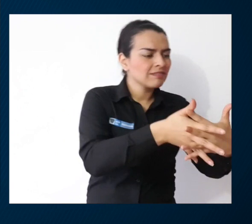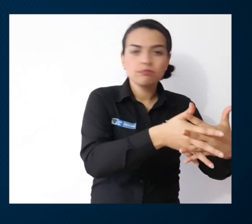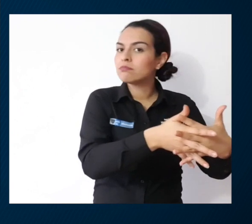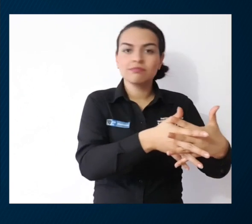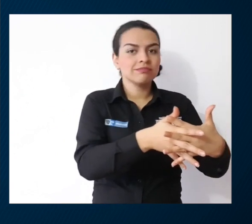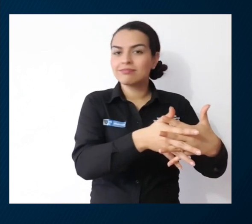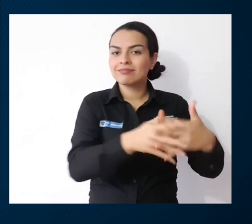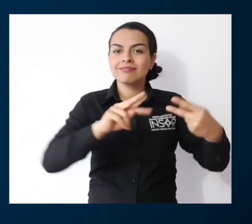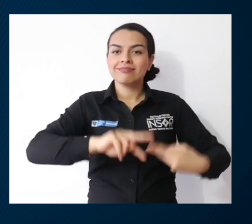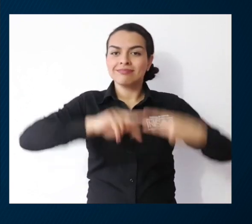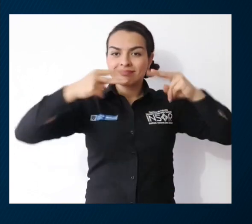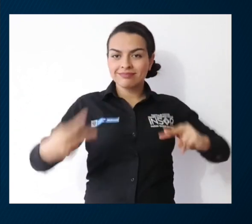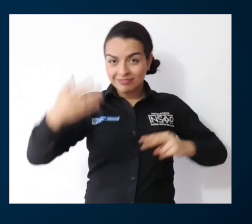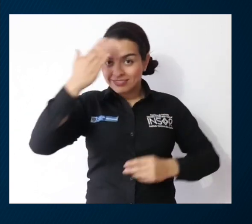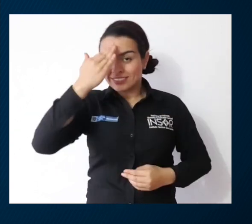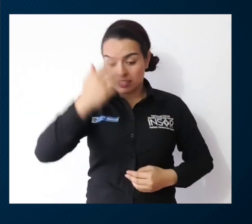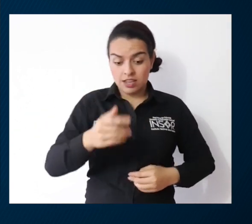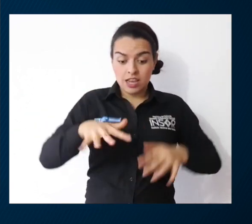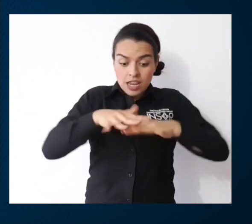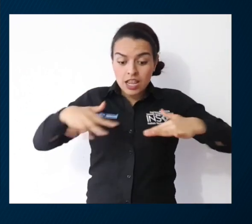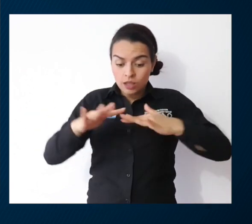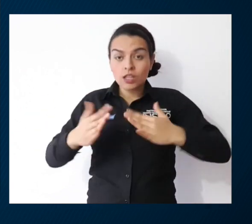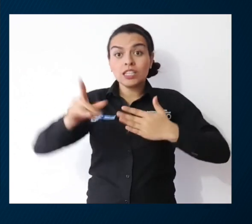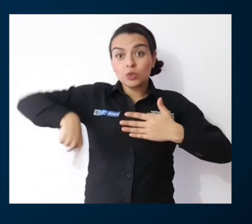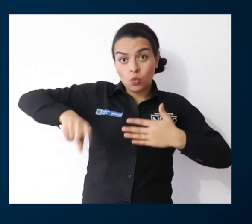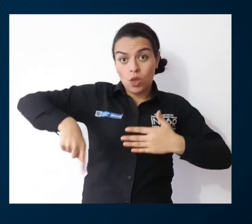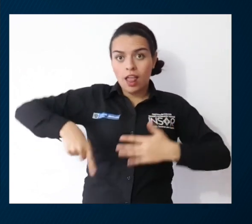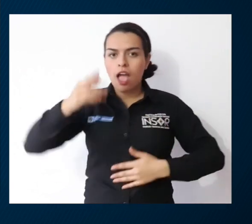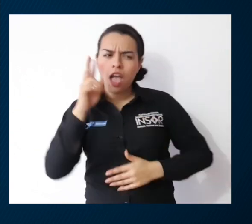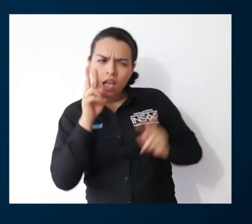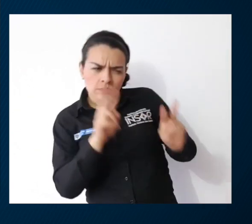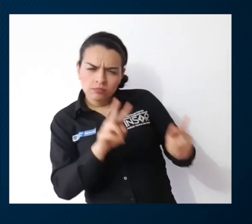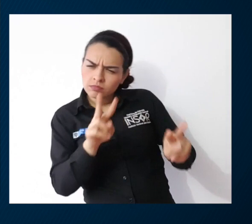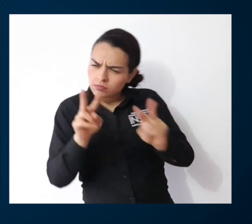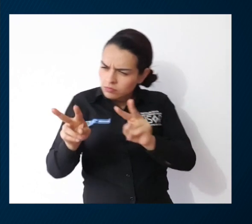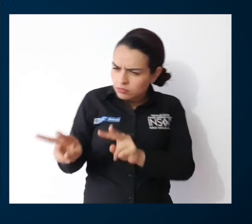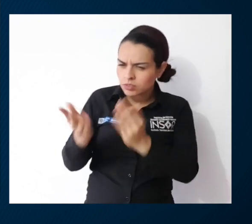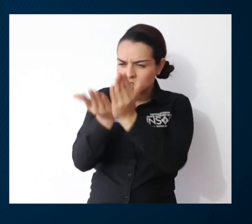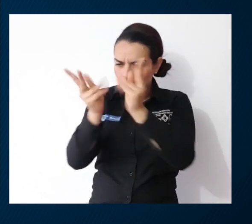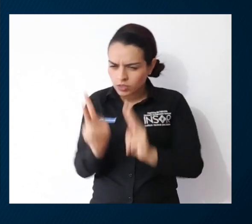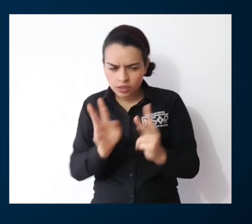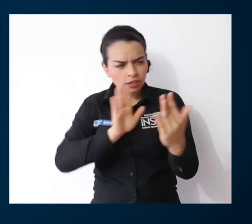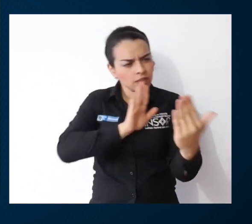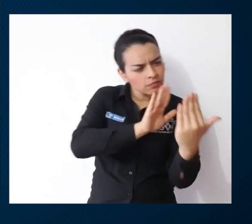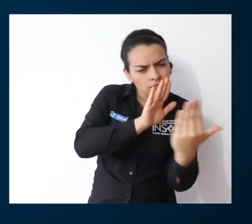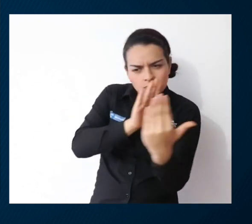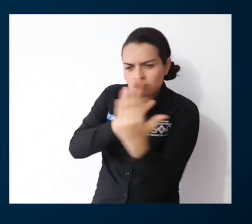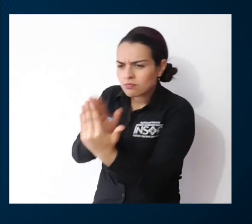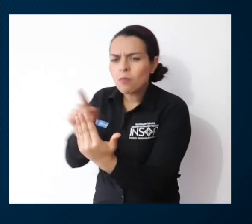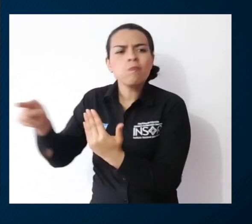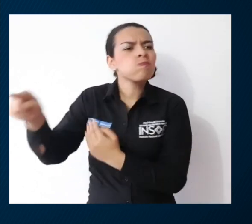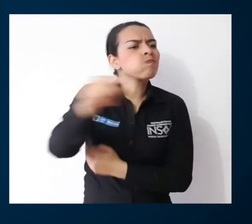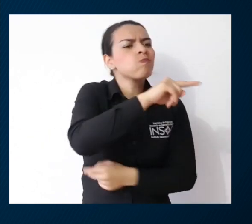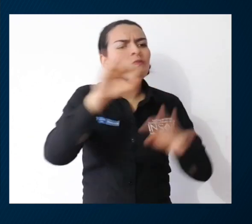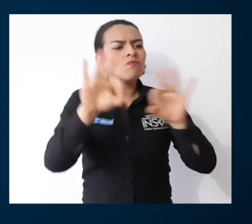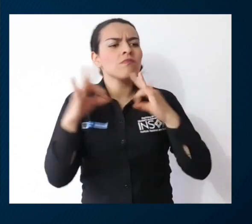la escuela conoce a sus estudiantes, se acerca a sus estudiantes, conoce a sus familias y diseña un servicio educativo que